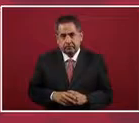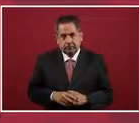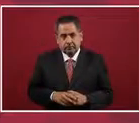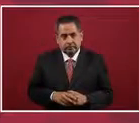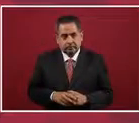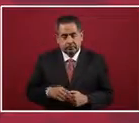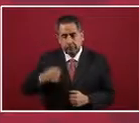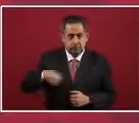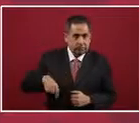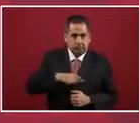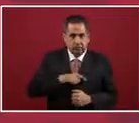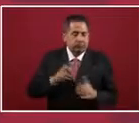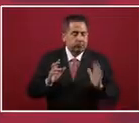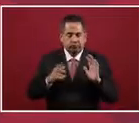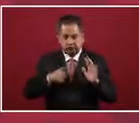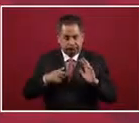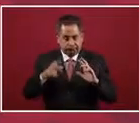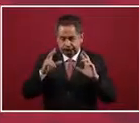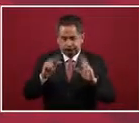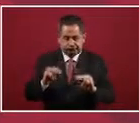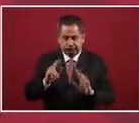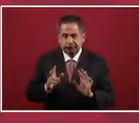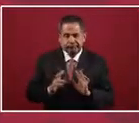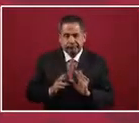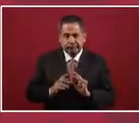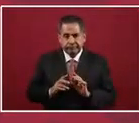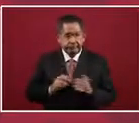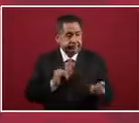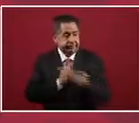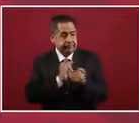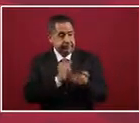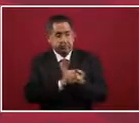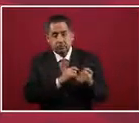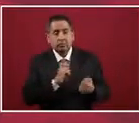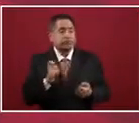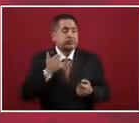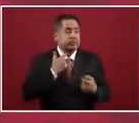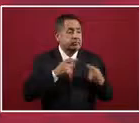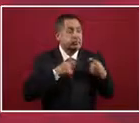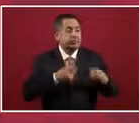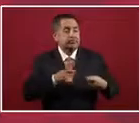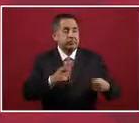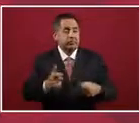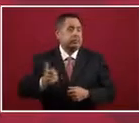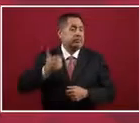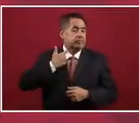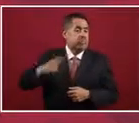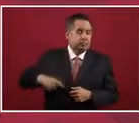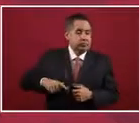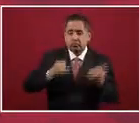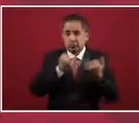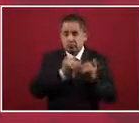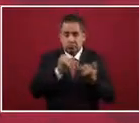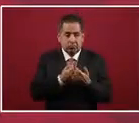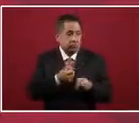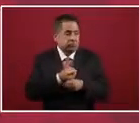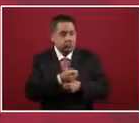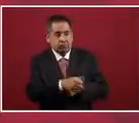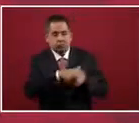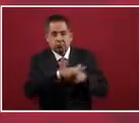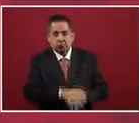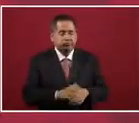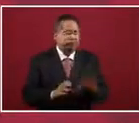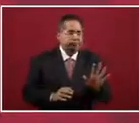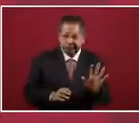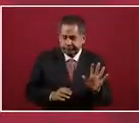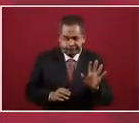Nosotros no vamos a hacer lo mismo que hacían los anteriores gobiernos.